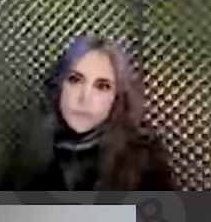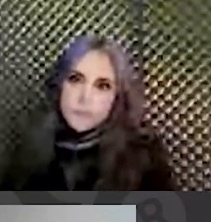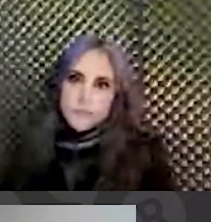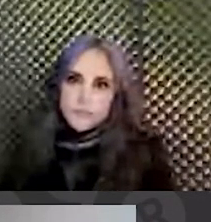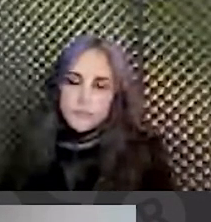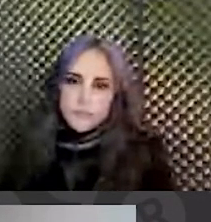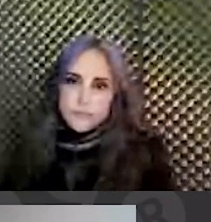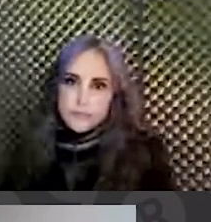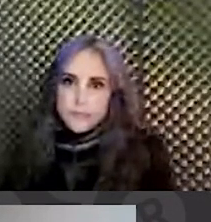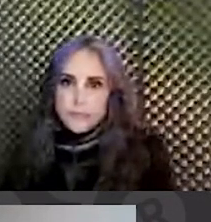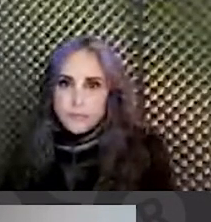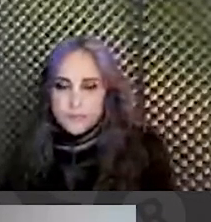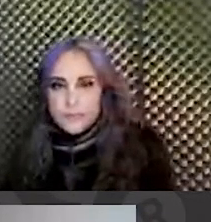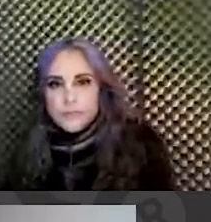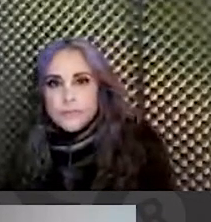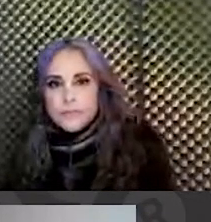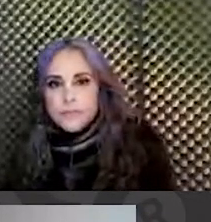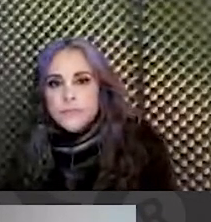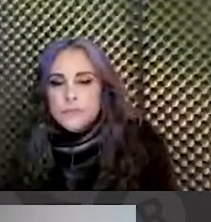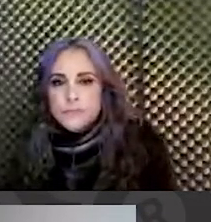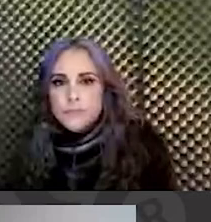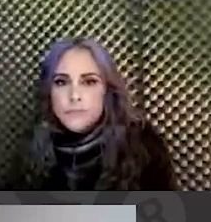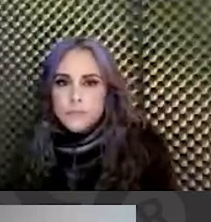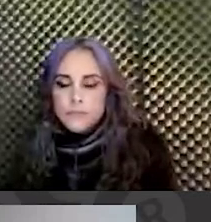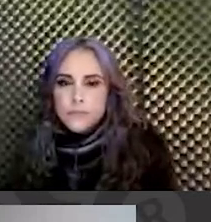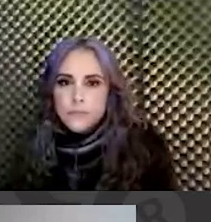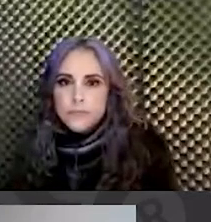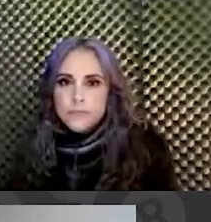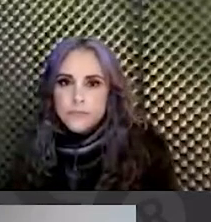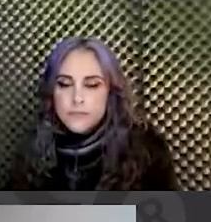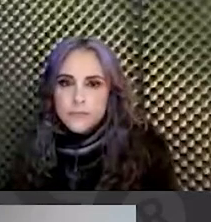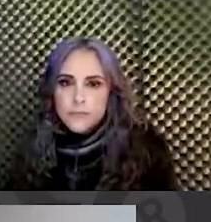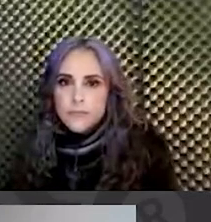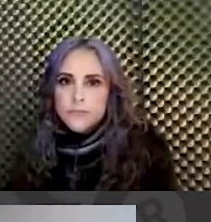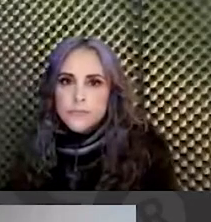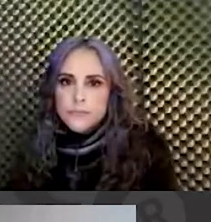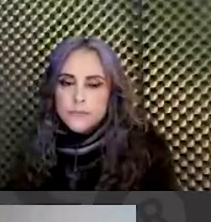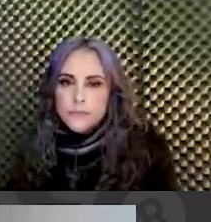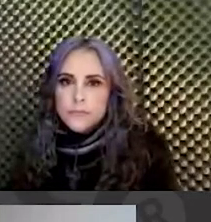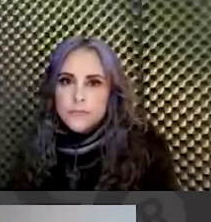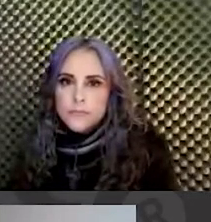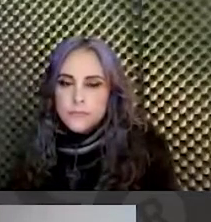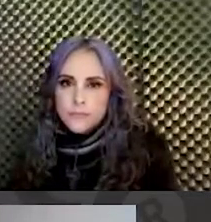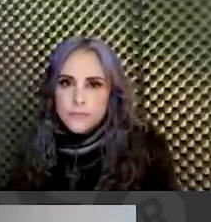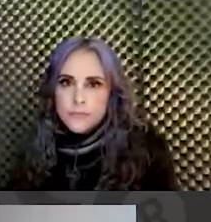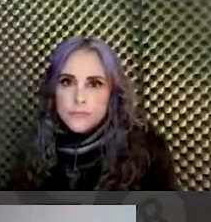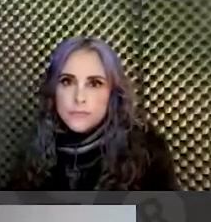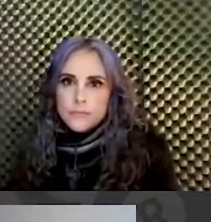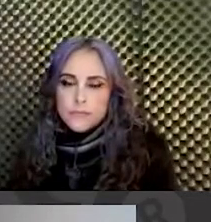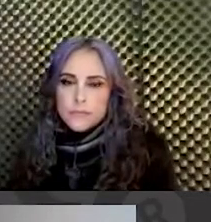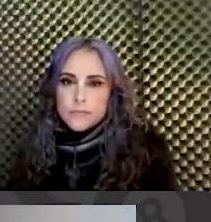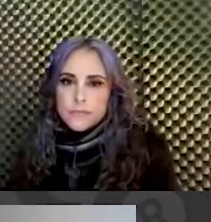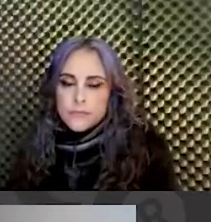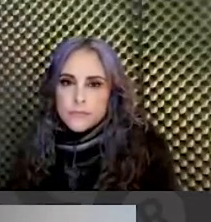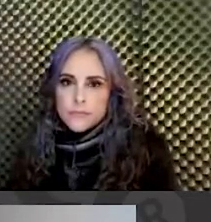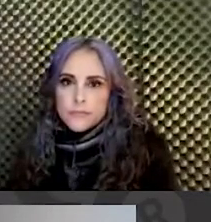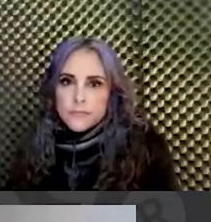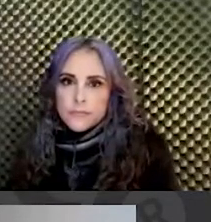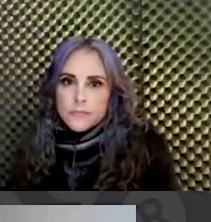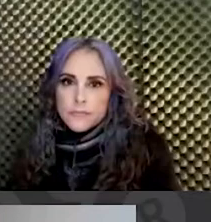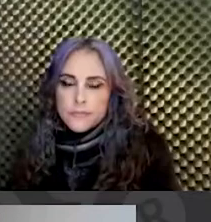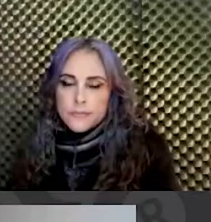con Héctor de Mauleón, pero pues efectivamente hicieron mutis a lo largo de